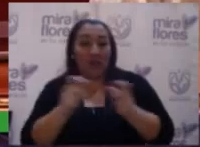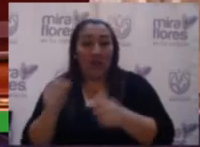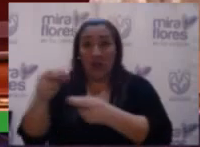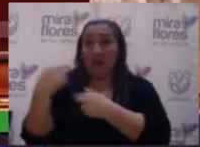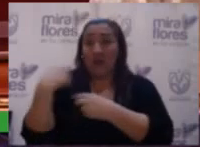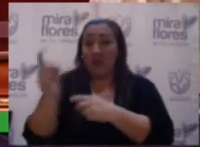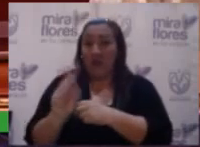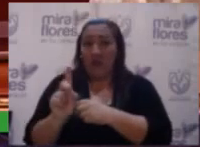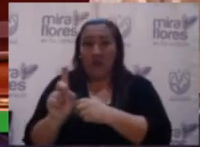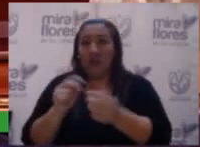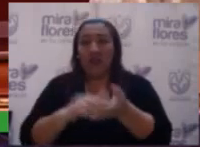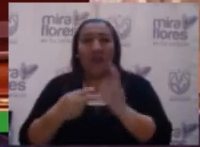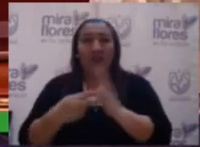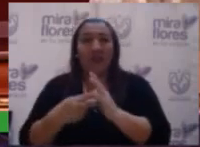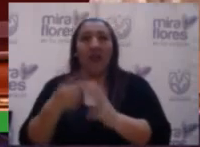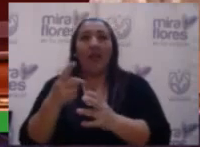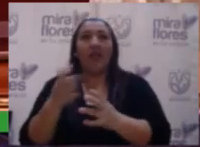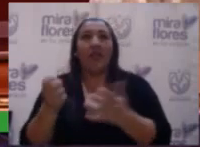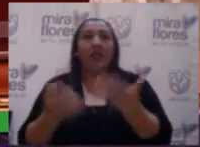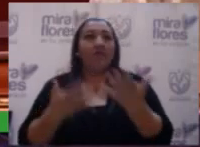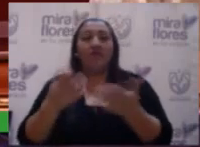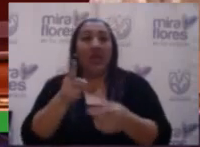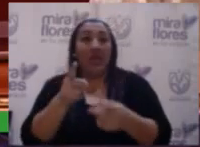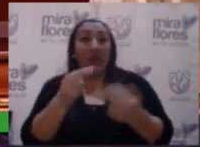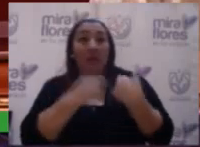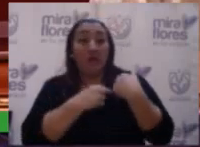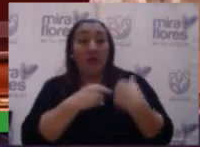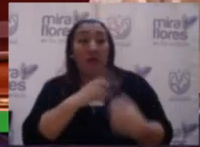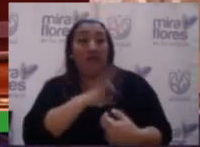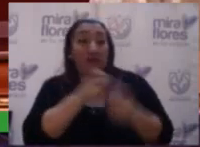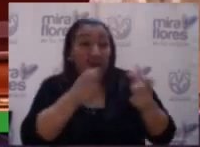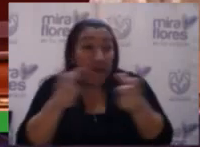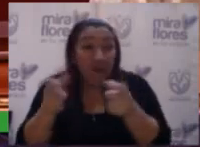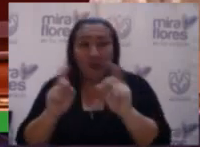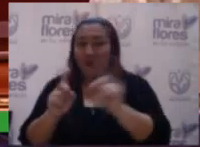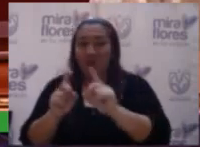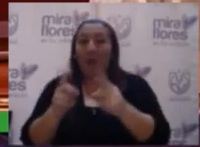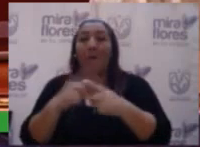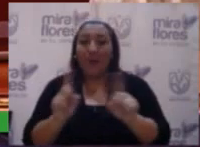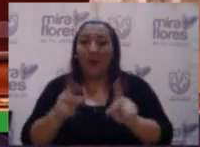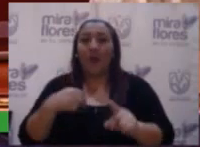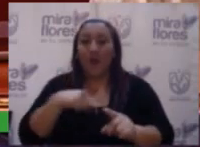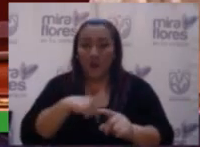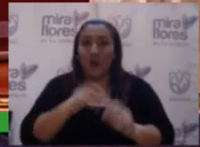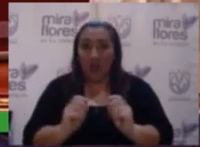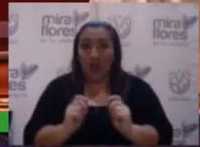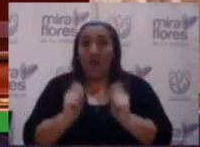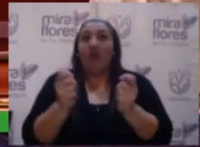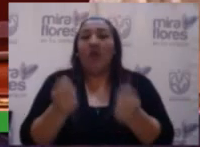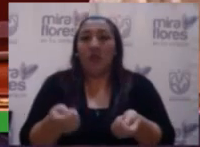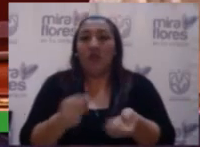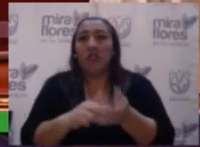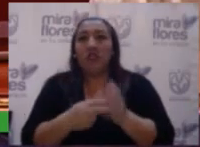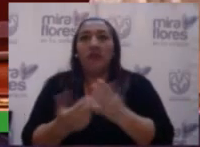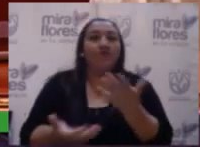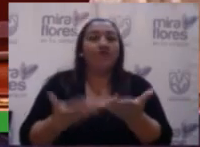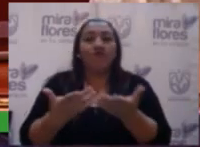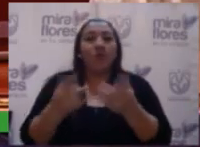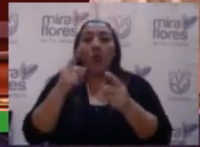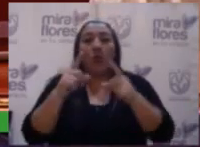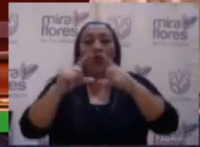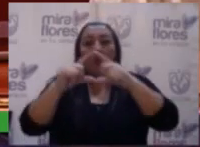la potestad de fiscalizar o en multar les hemos dado un